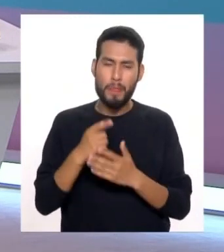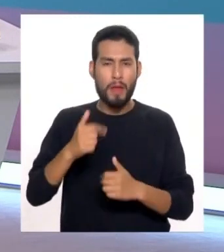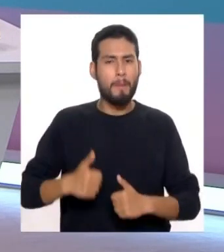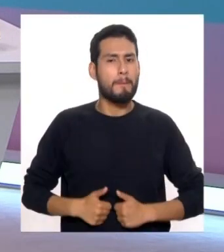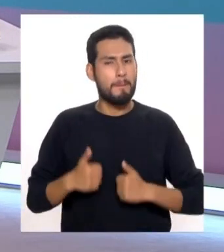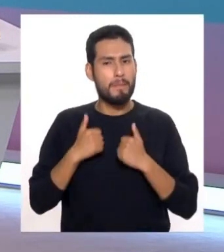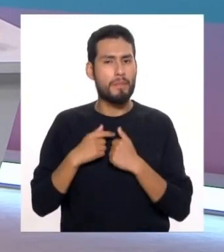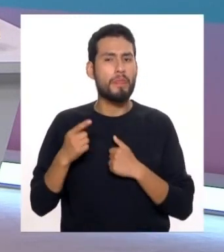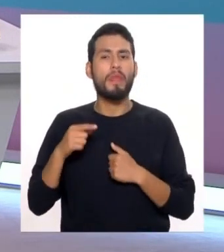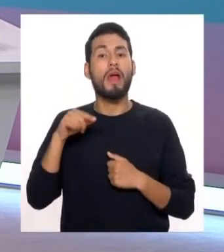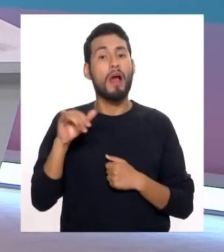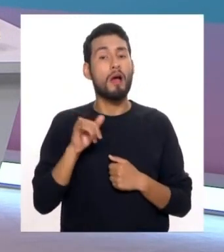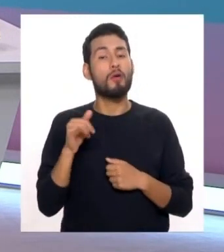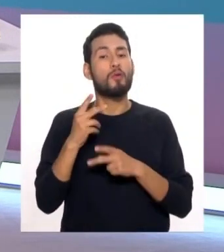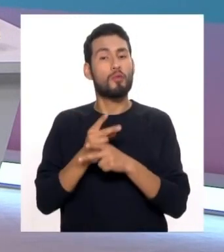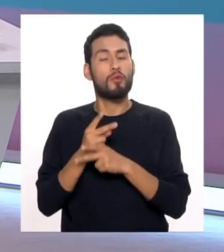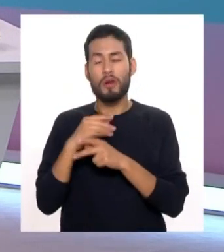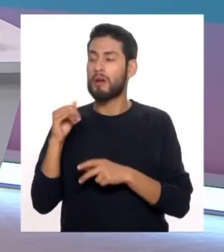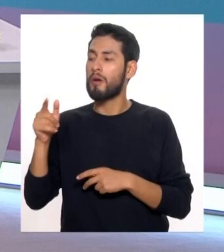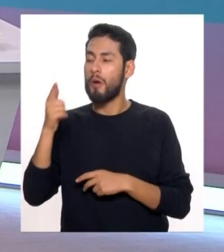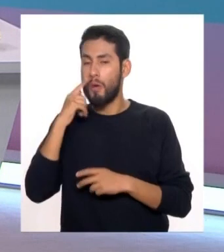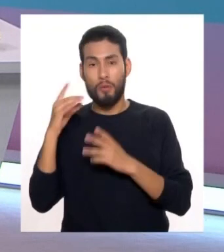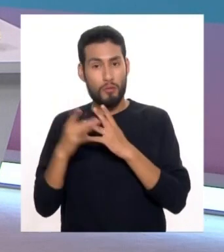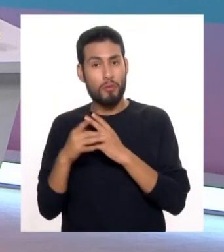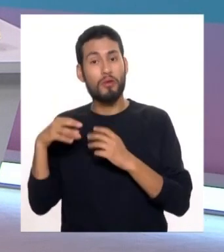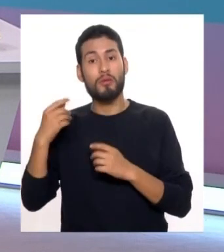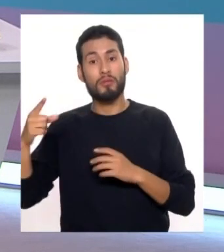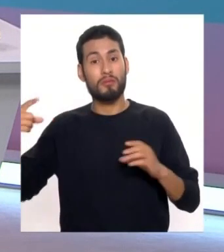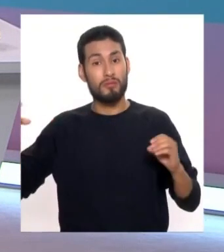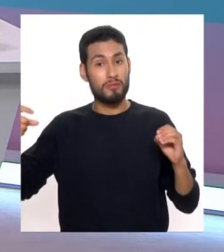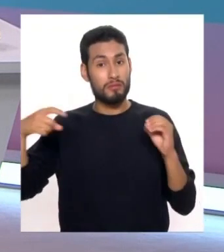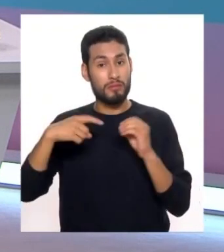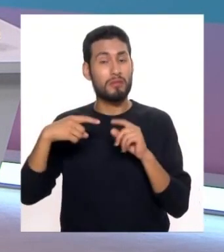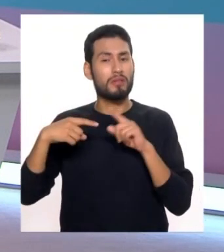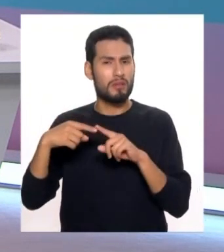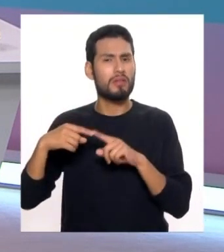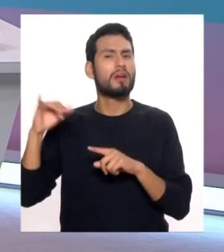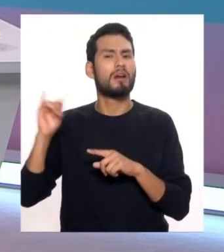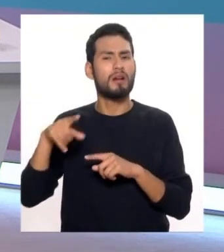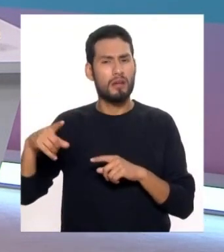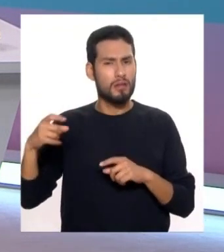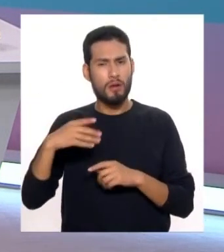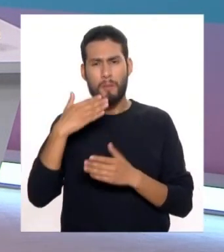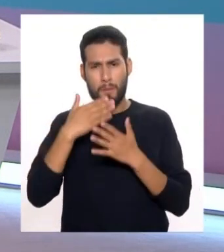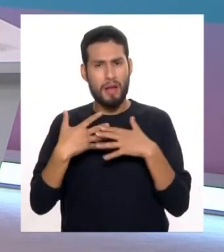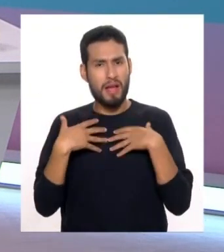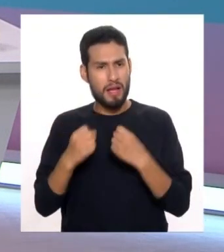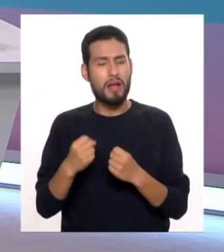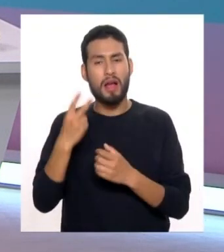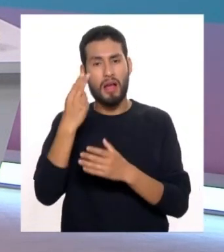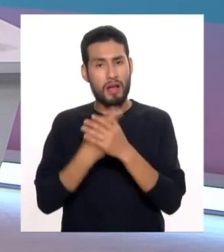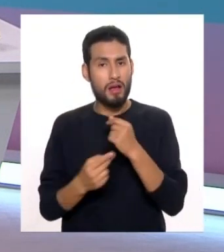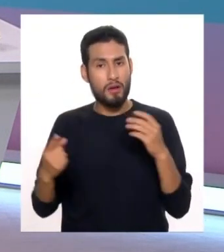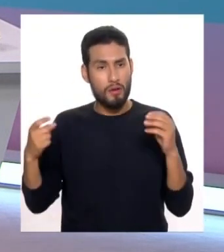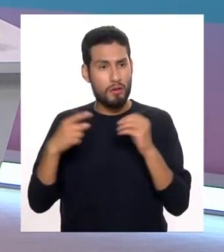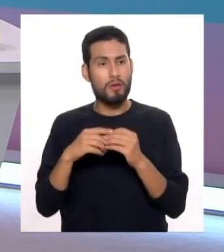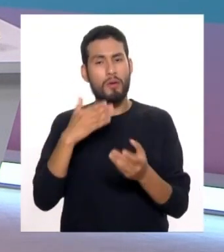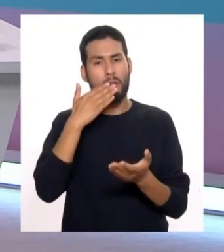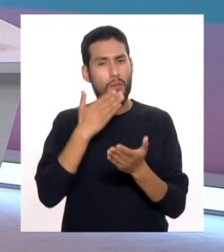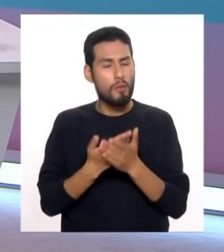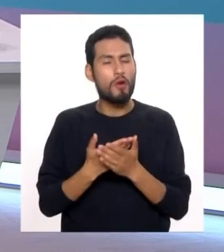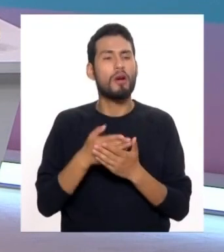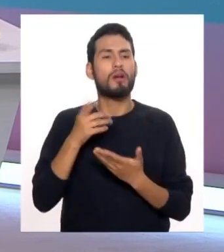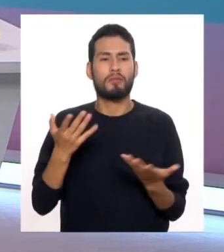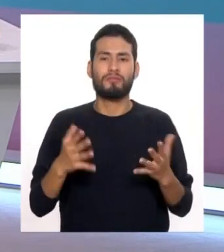y no solo tú, también el esposo, porque esos espermatozoides también tienen que venir sanos para que al juntarse sean